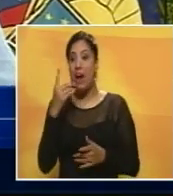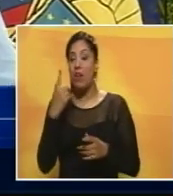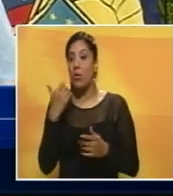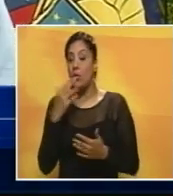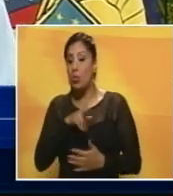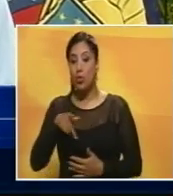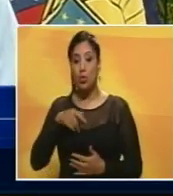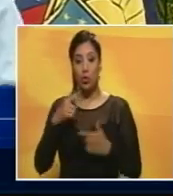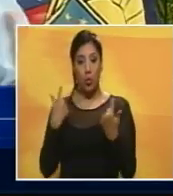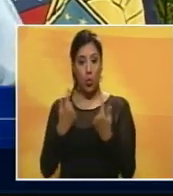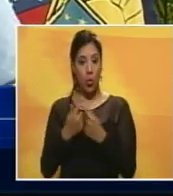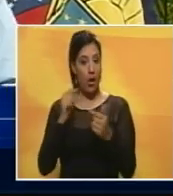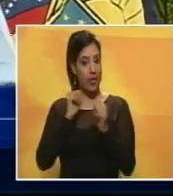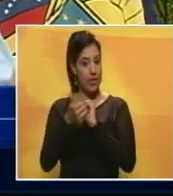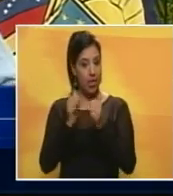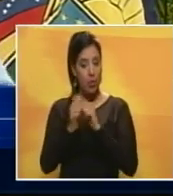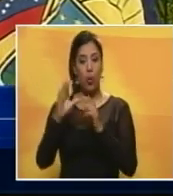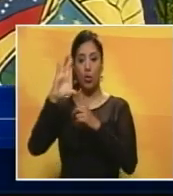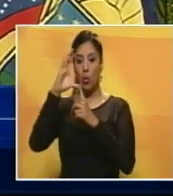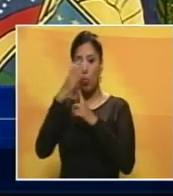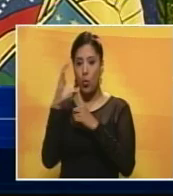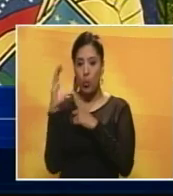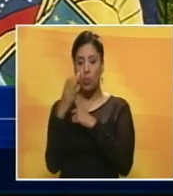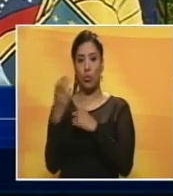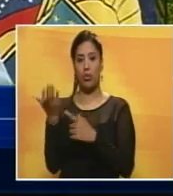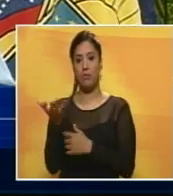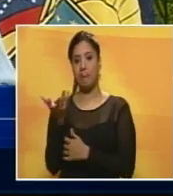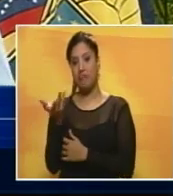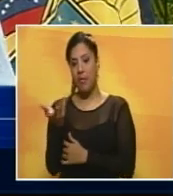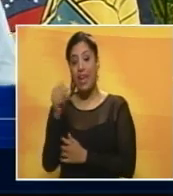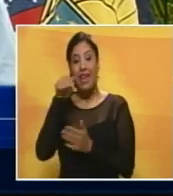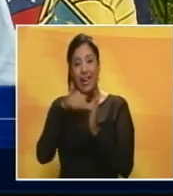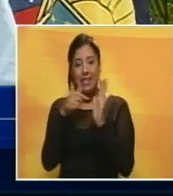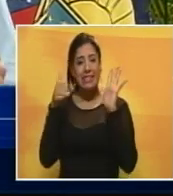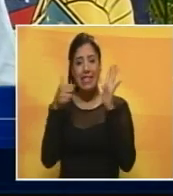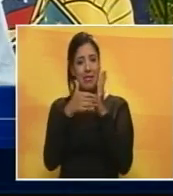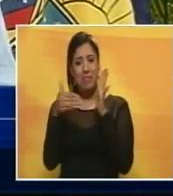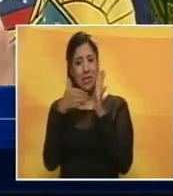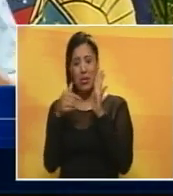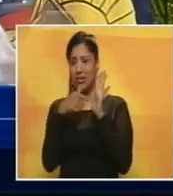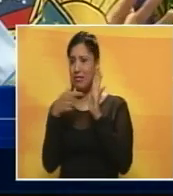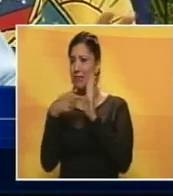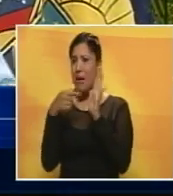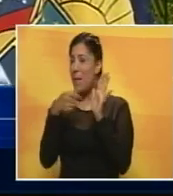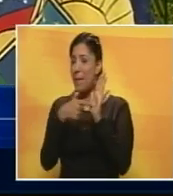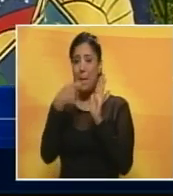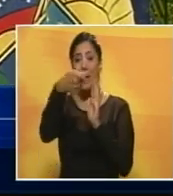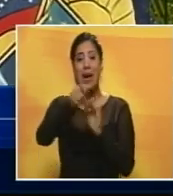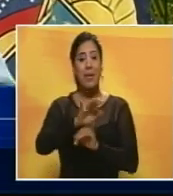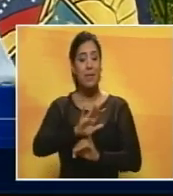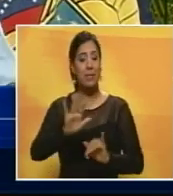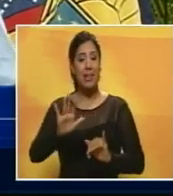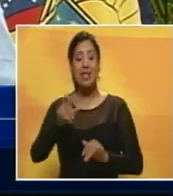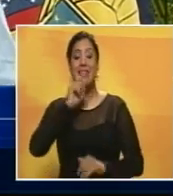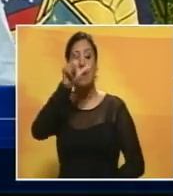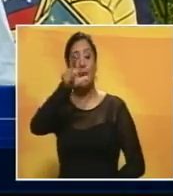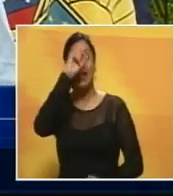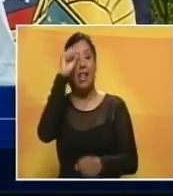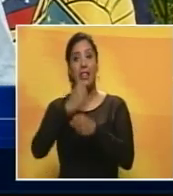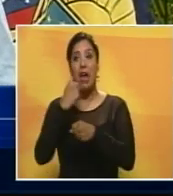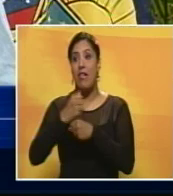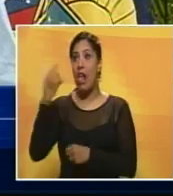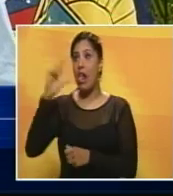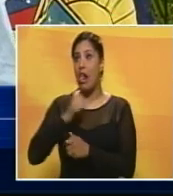de nuestras instancias deportivas, culturales. Estos 6 millardos que nos deben es solo para pagar a nuestros